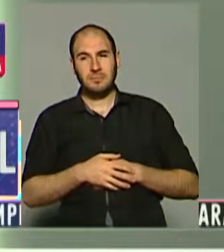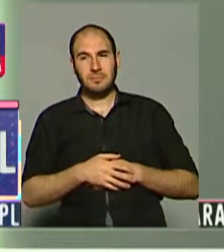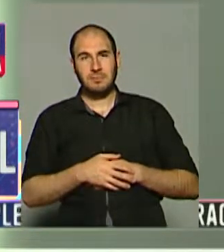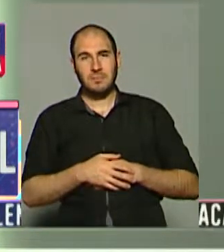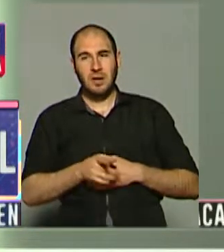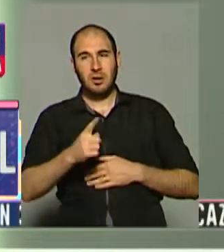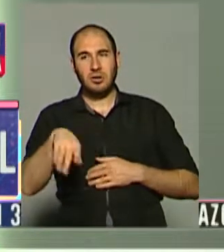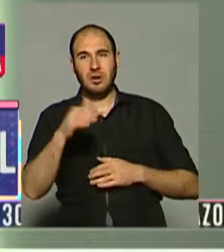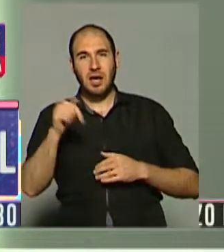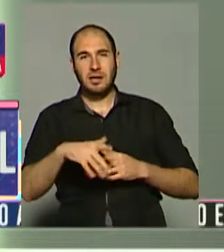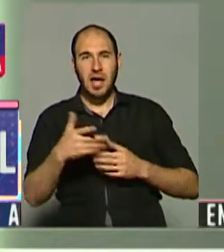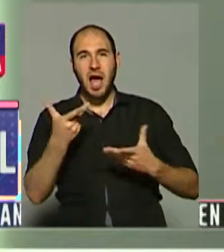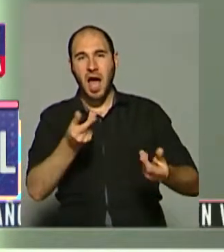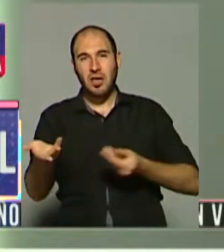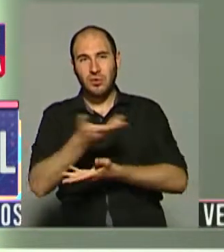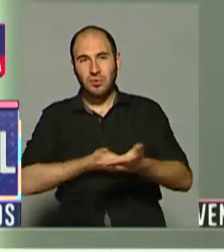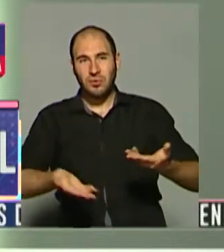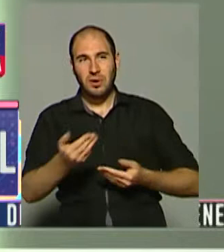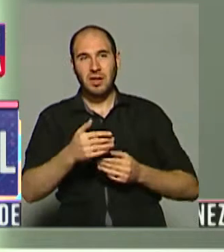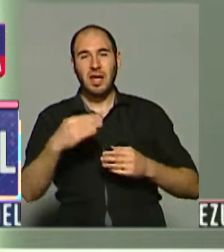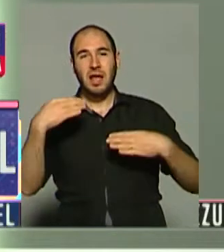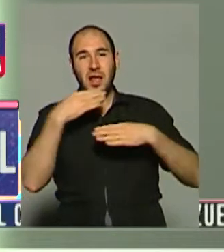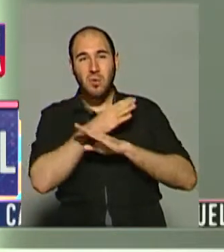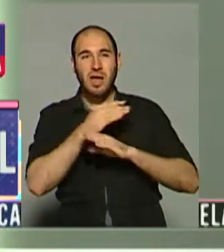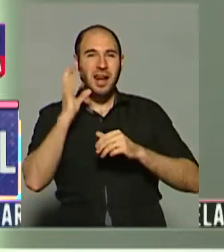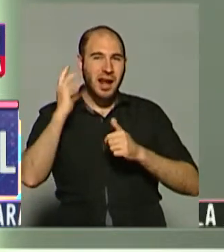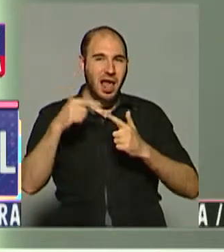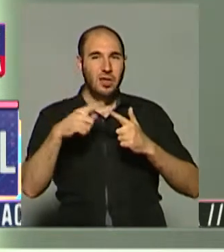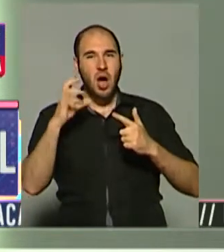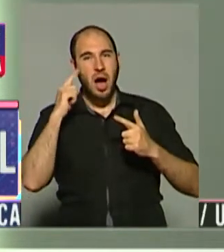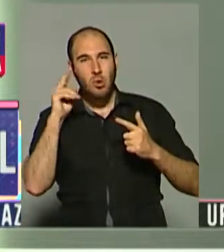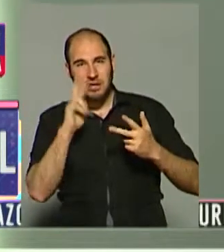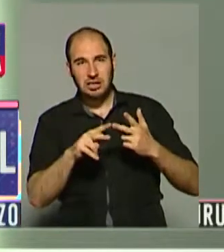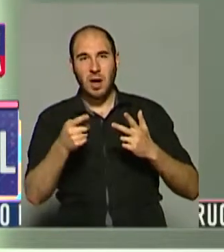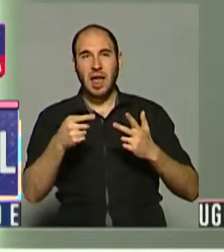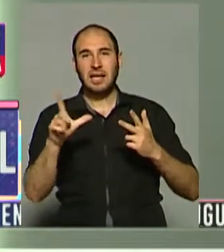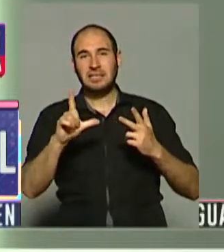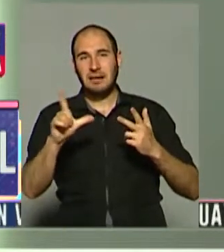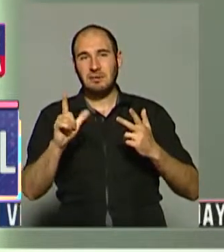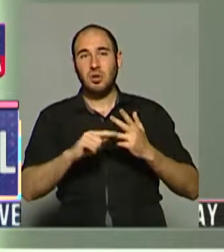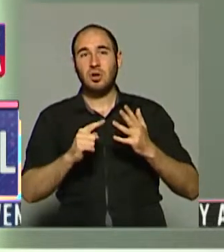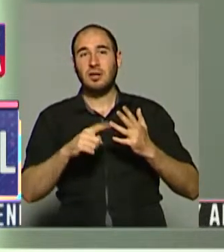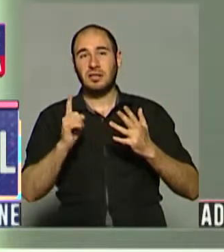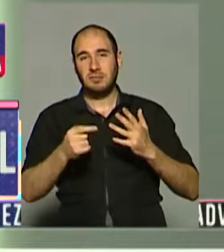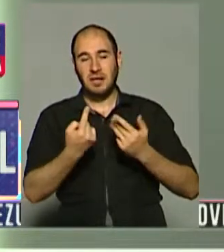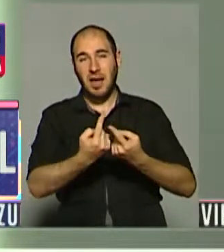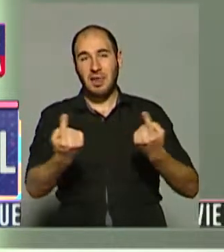e incluso estamos logrando también niveles de colaboración entre los distintos lenguajes, entre la radio, claro. Y el audiovisual, entre la televisión